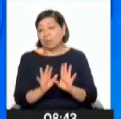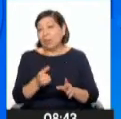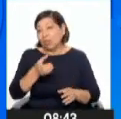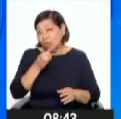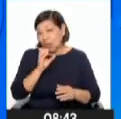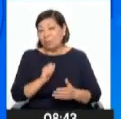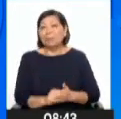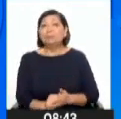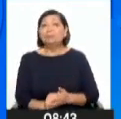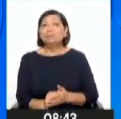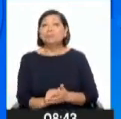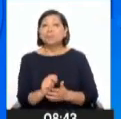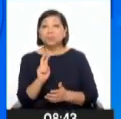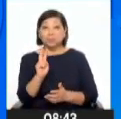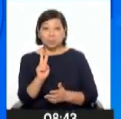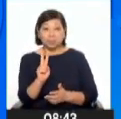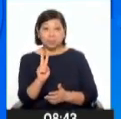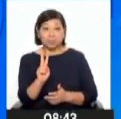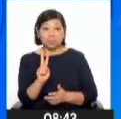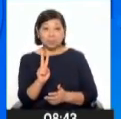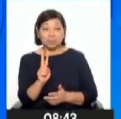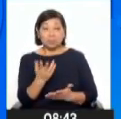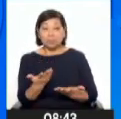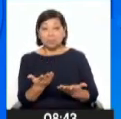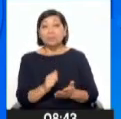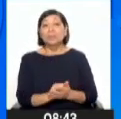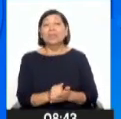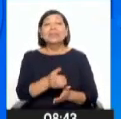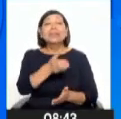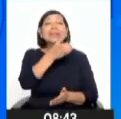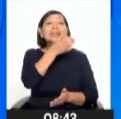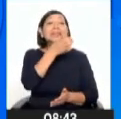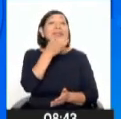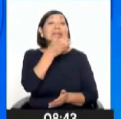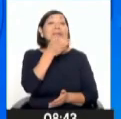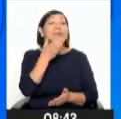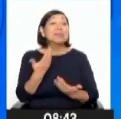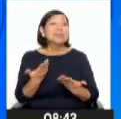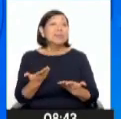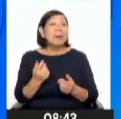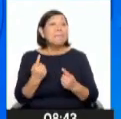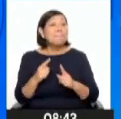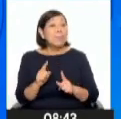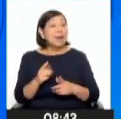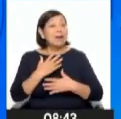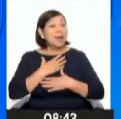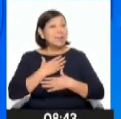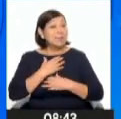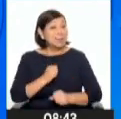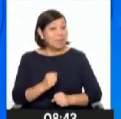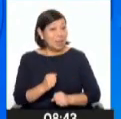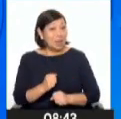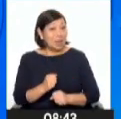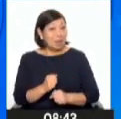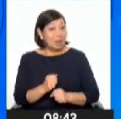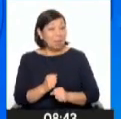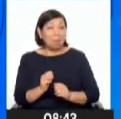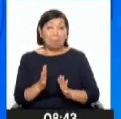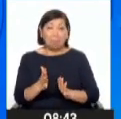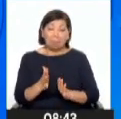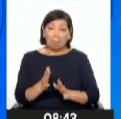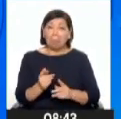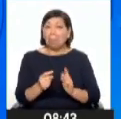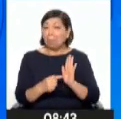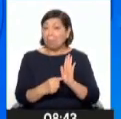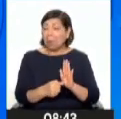Ahora estamos viendo dos ejemplos distintos de cerveza. Estos beneficios para la salud de manera moderada que se